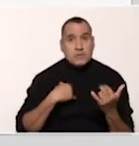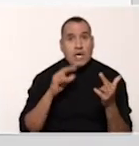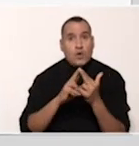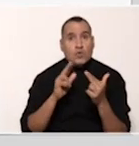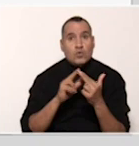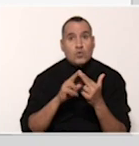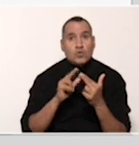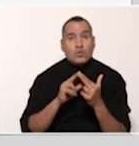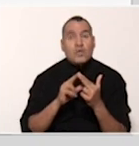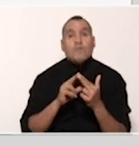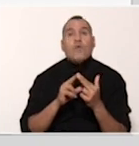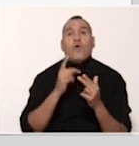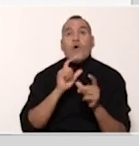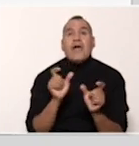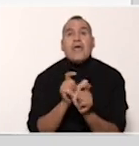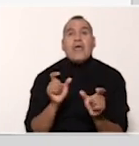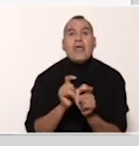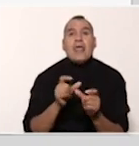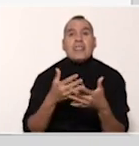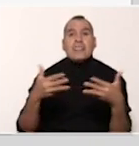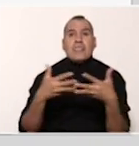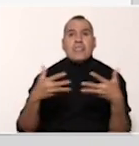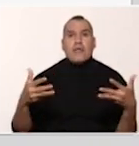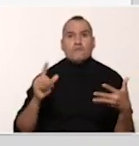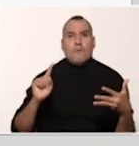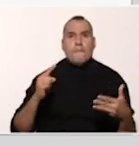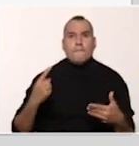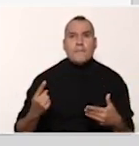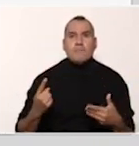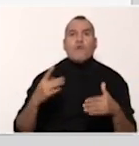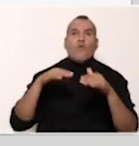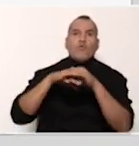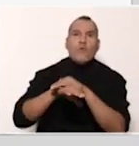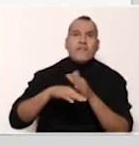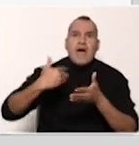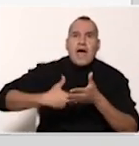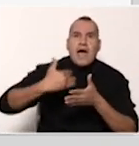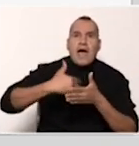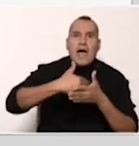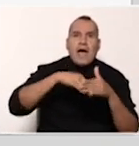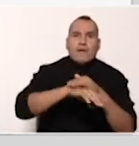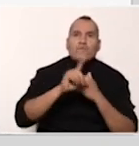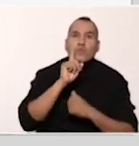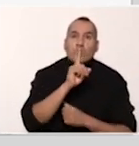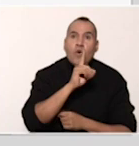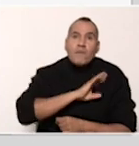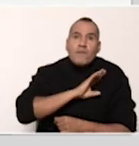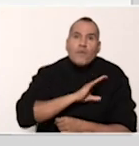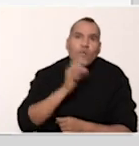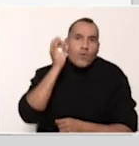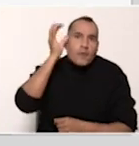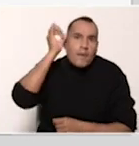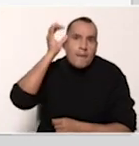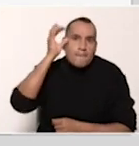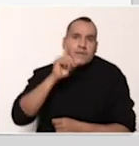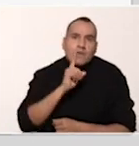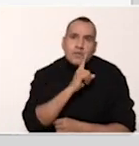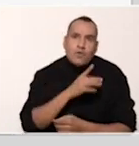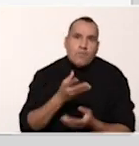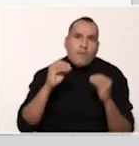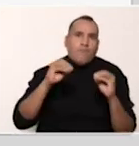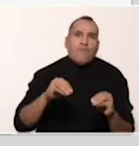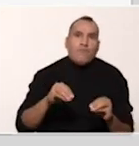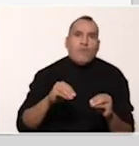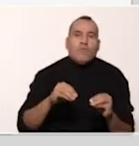es un editor de texto, recuerden que lo primero que debemos hacer es guardar mi archivo con el nombre que yo quiera. En este caso, le coloqué